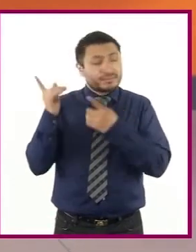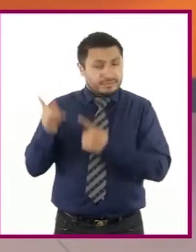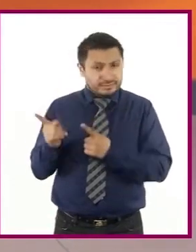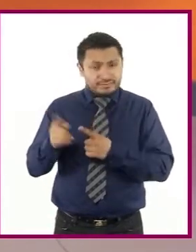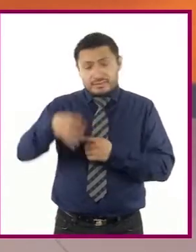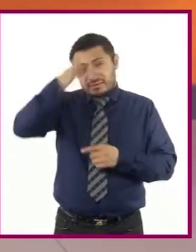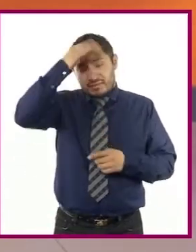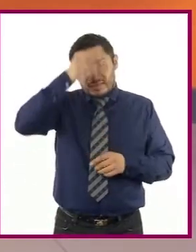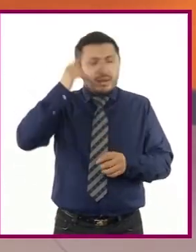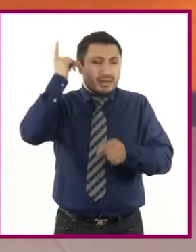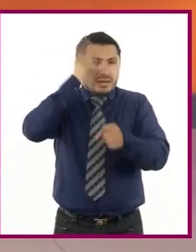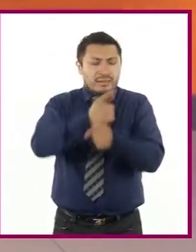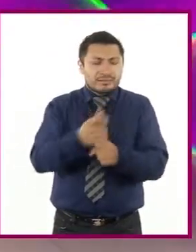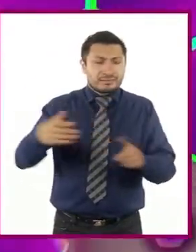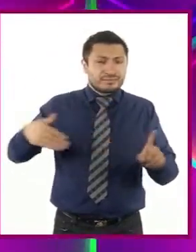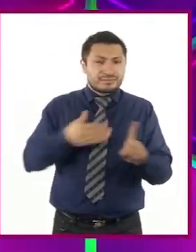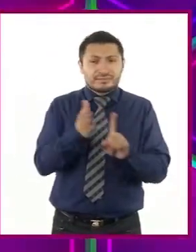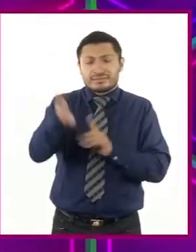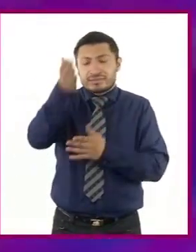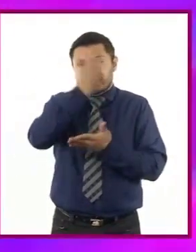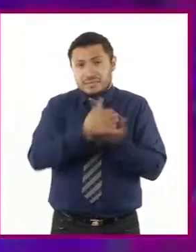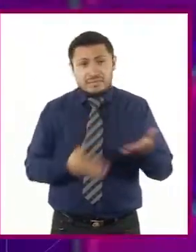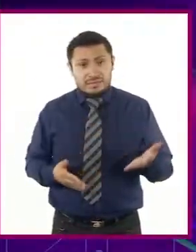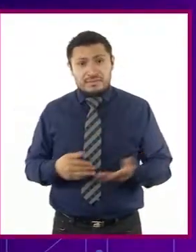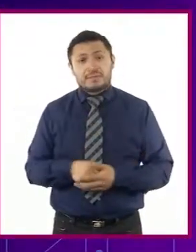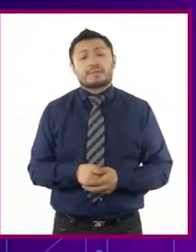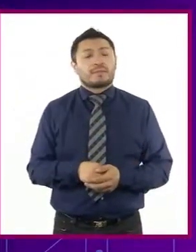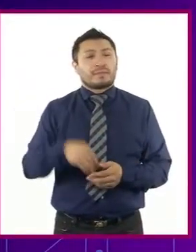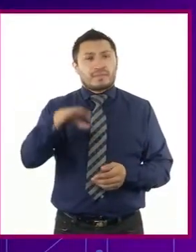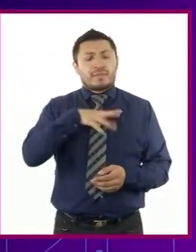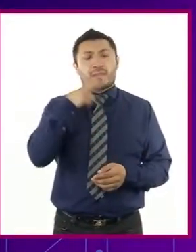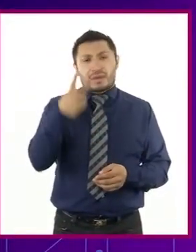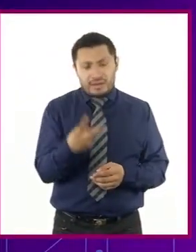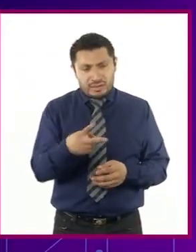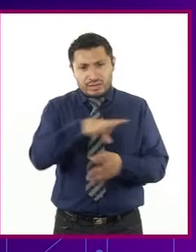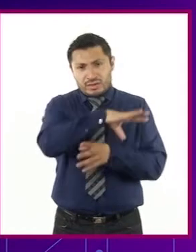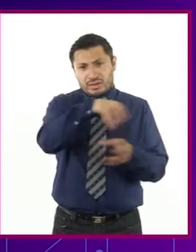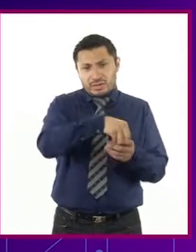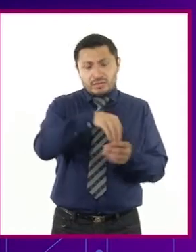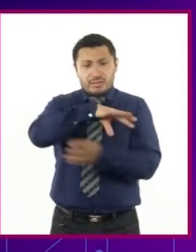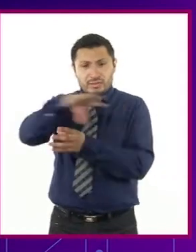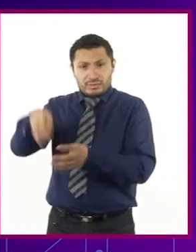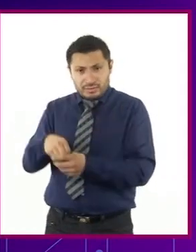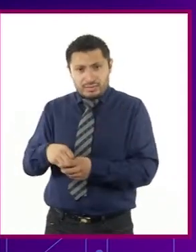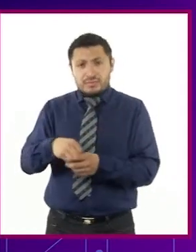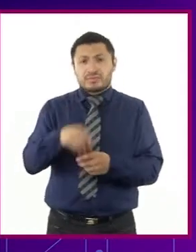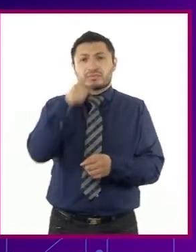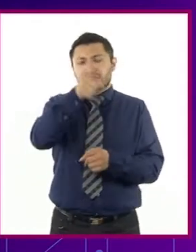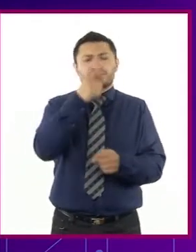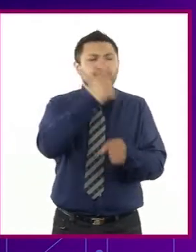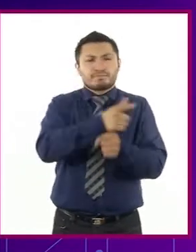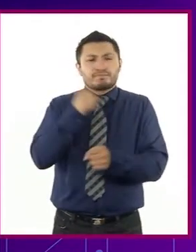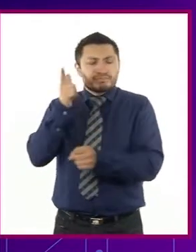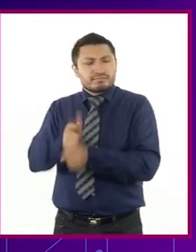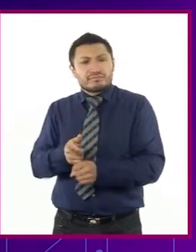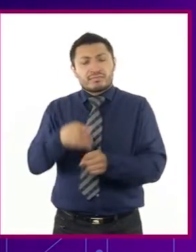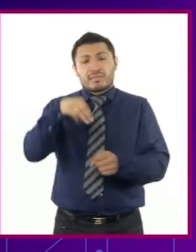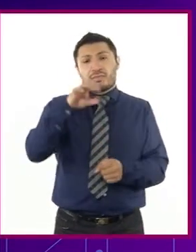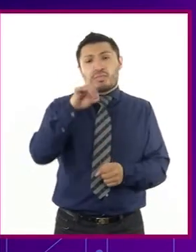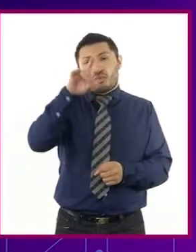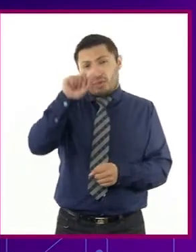aprender a calcular la desviación media. Se tienen dos conjuntos de datos. Determinen para cada uno la